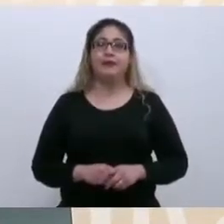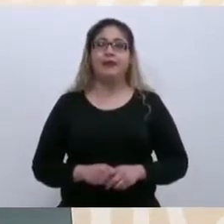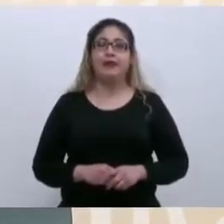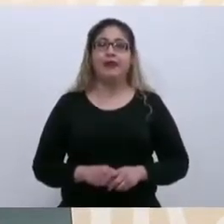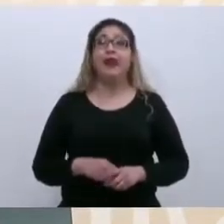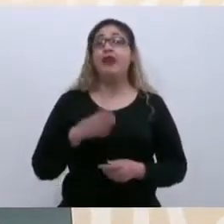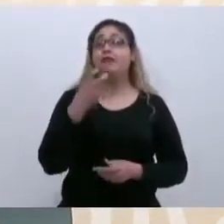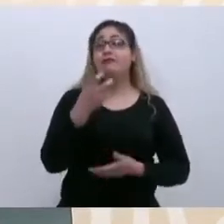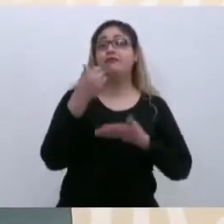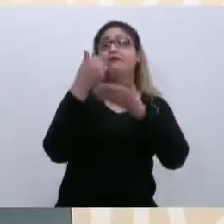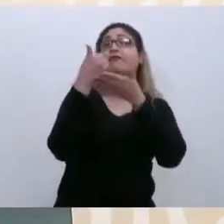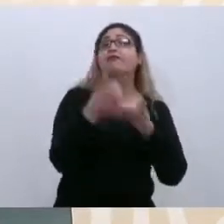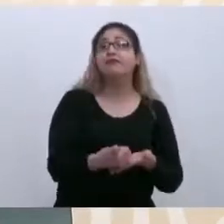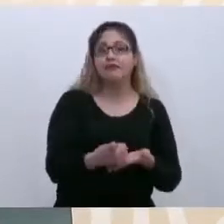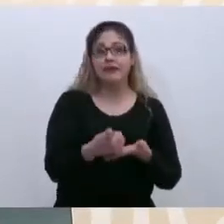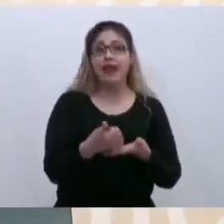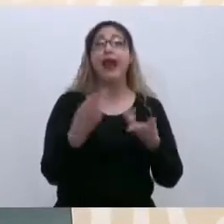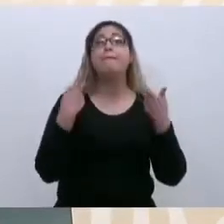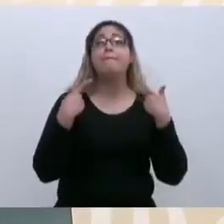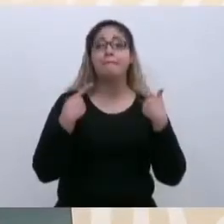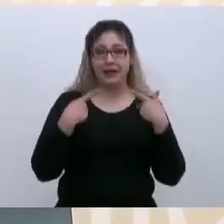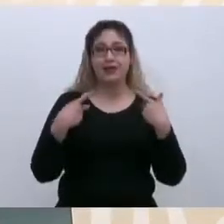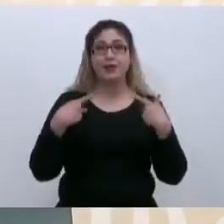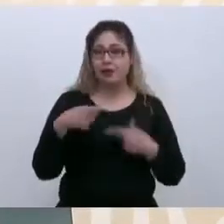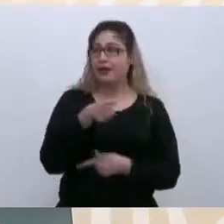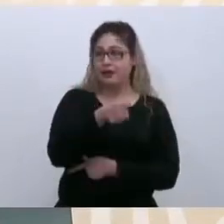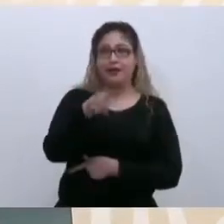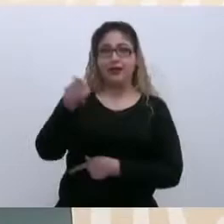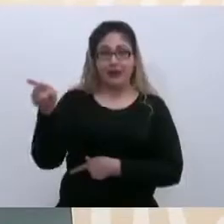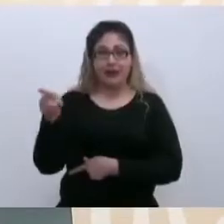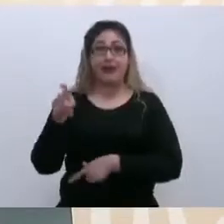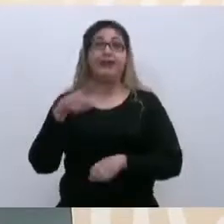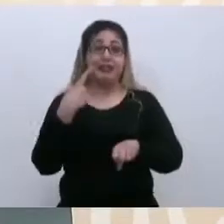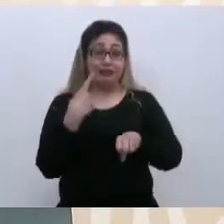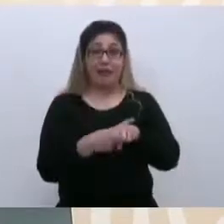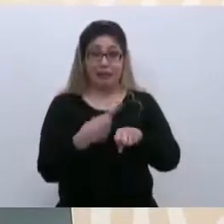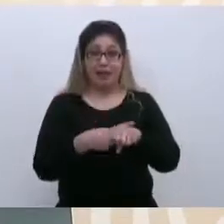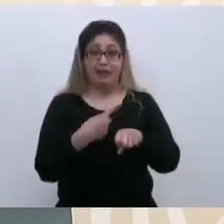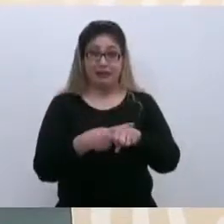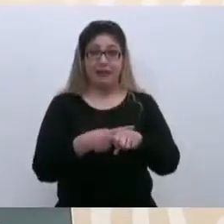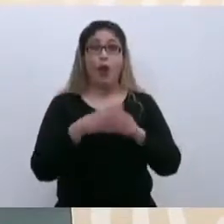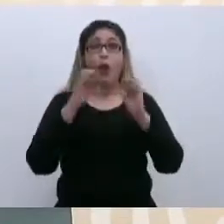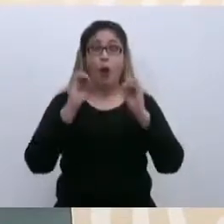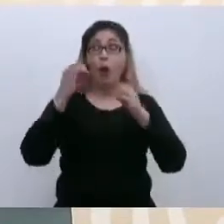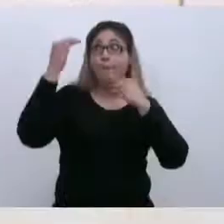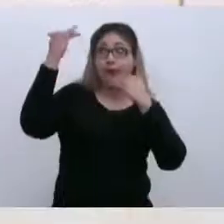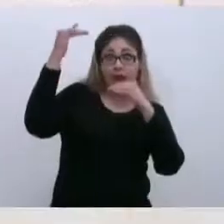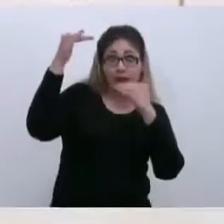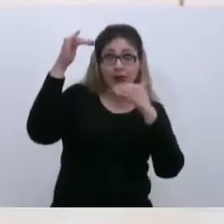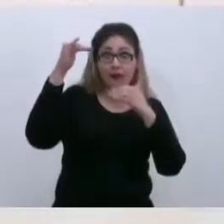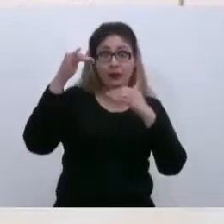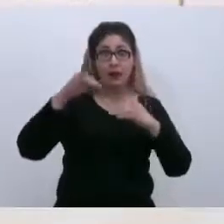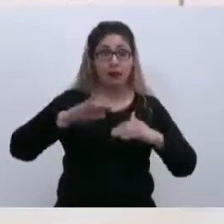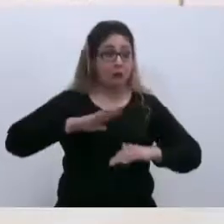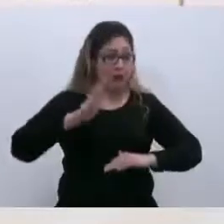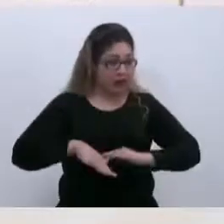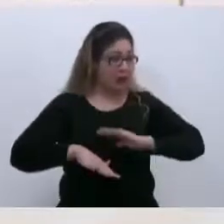COVID hasta en un 80%. Por eso nos estamos apurando.